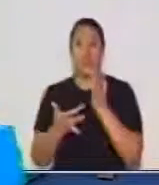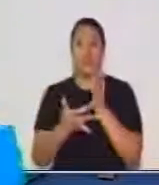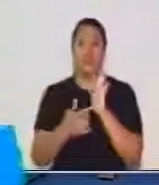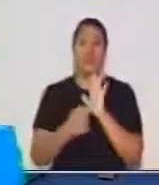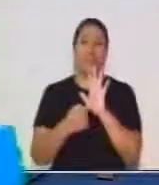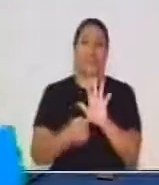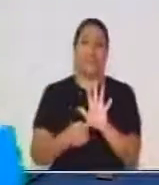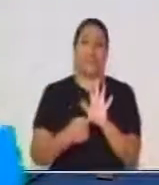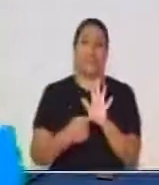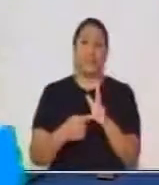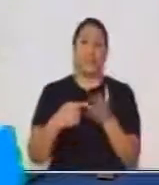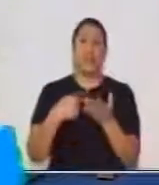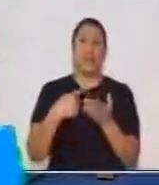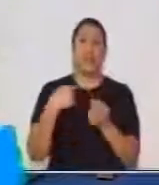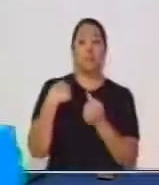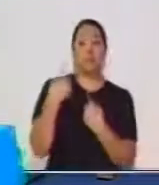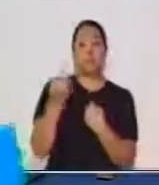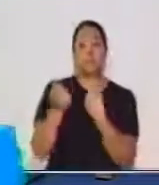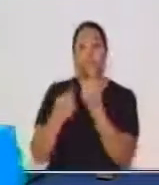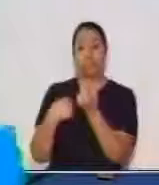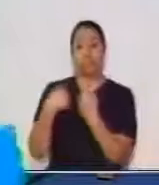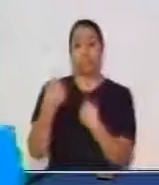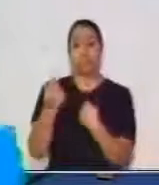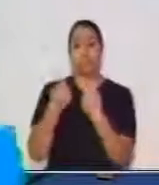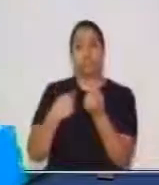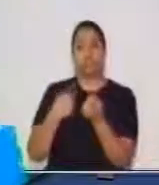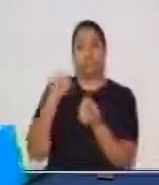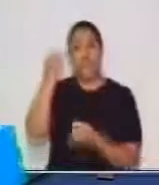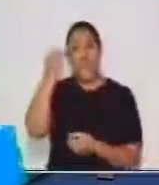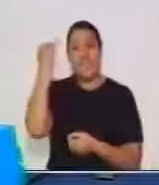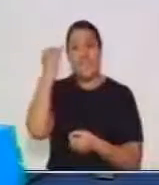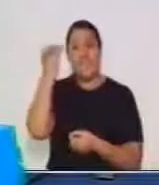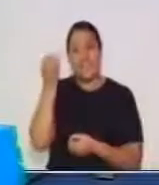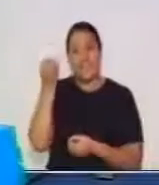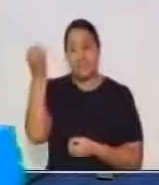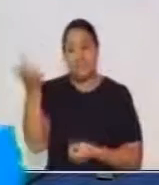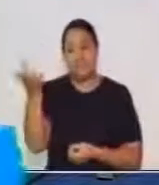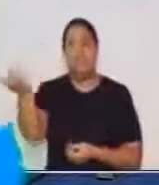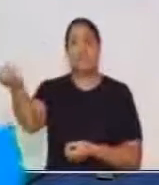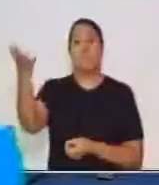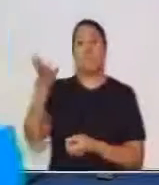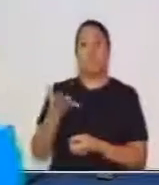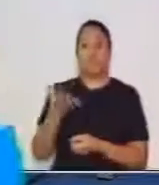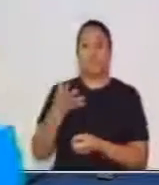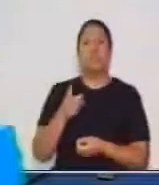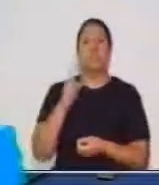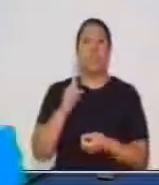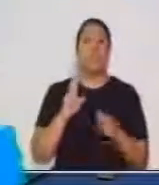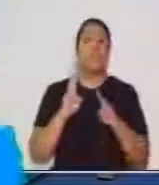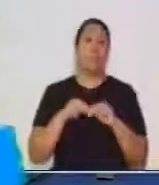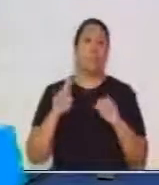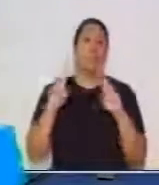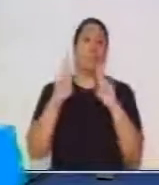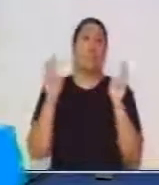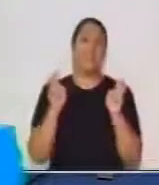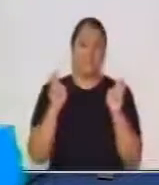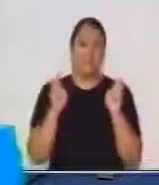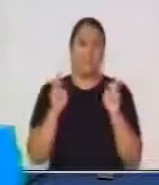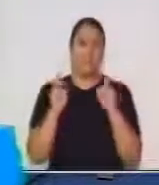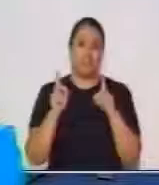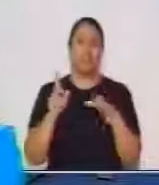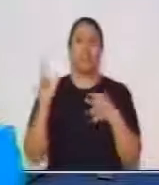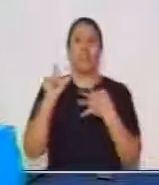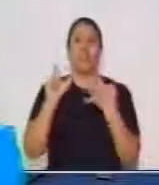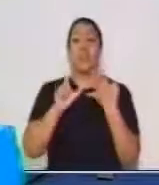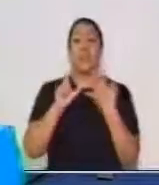el intercambio de ideas y de opiniones en relación a un tema determinado. La característica